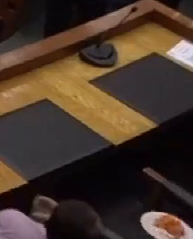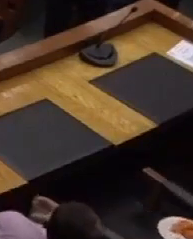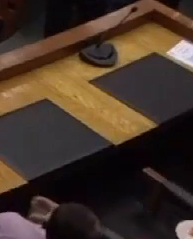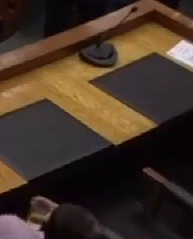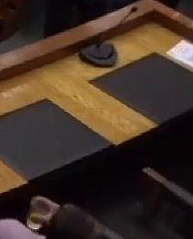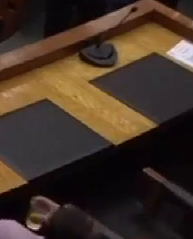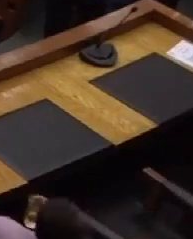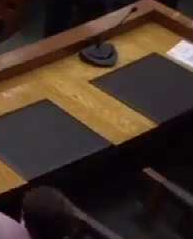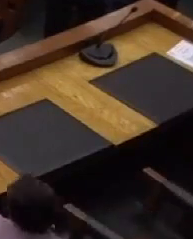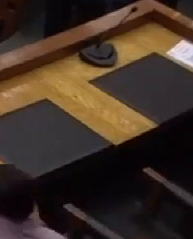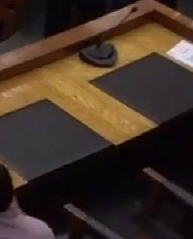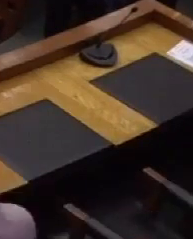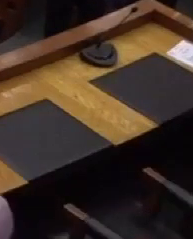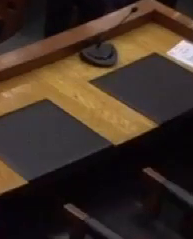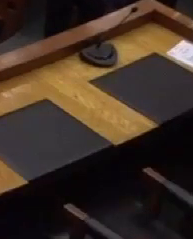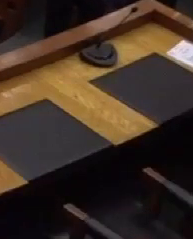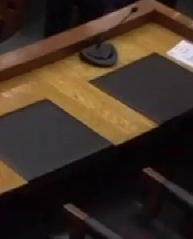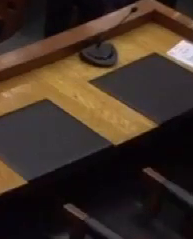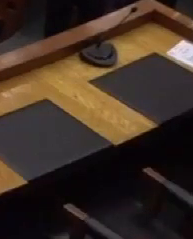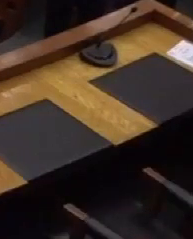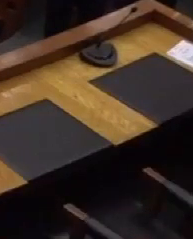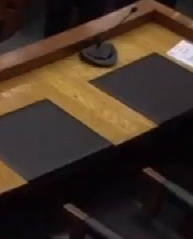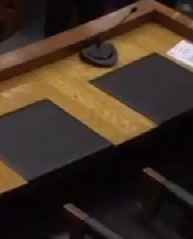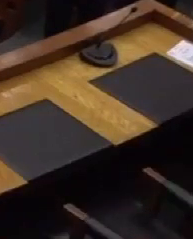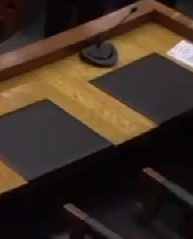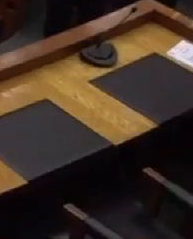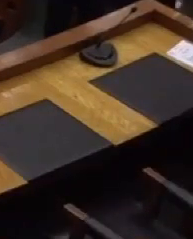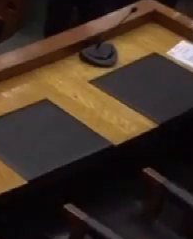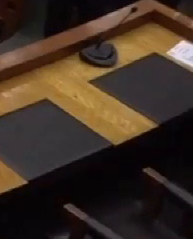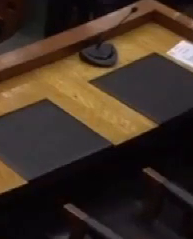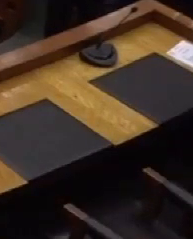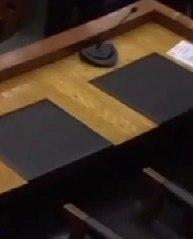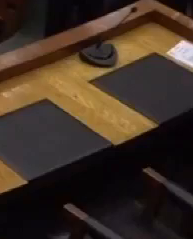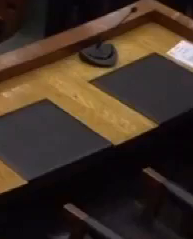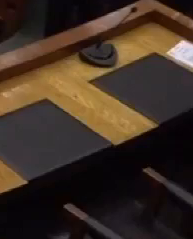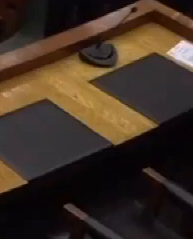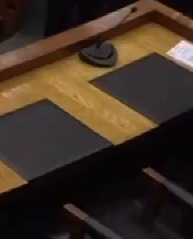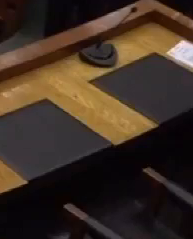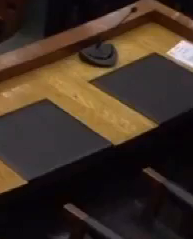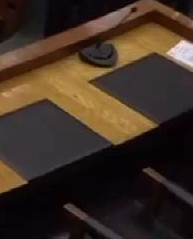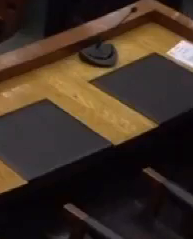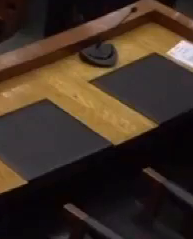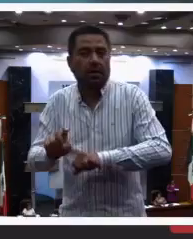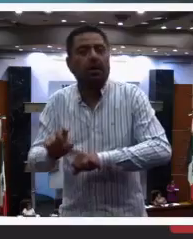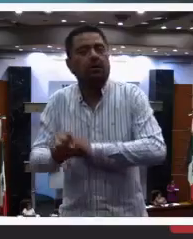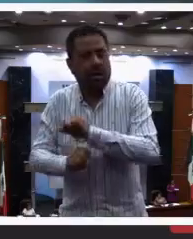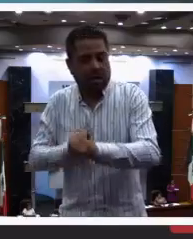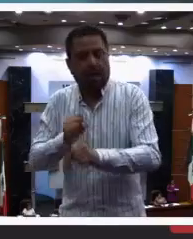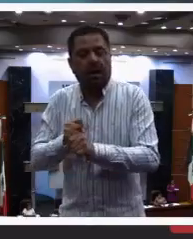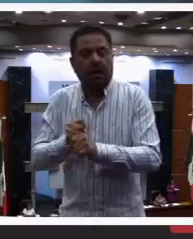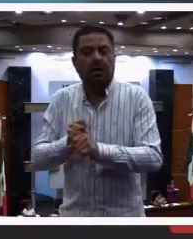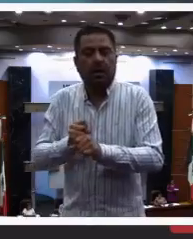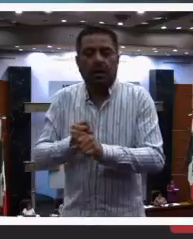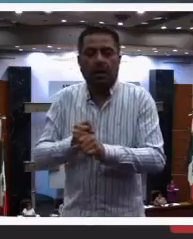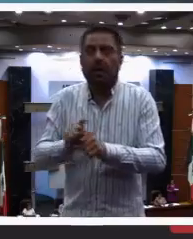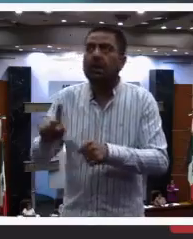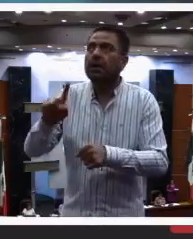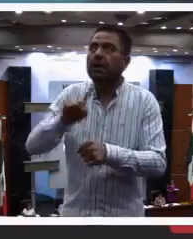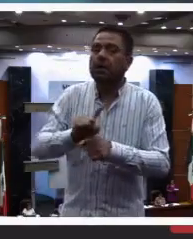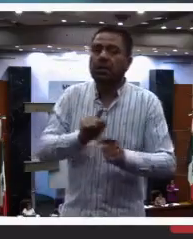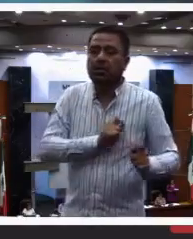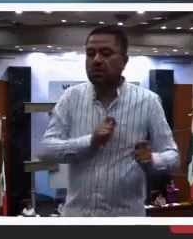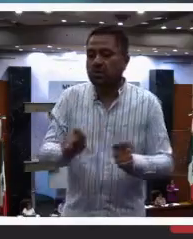experiencia debidamente comprobada no ser ministro religioso no haber sido titular de alguna dependencia entidad u